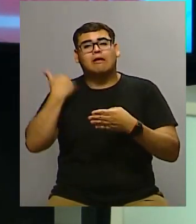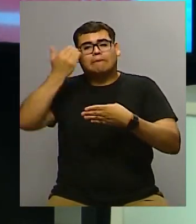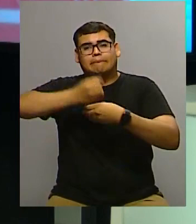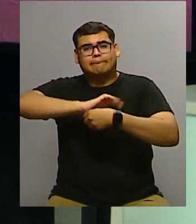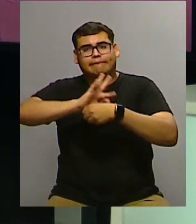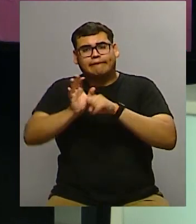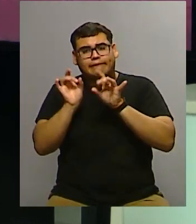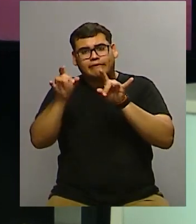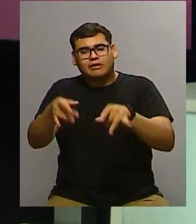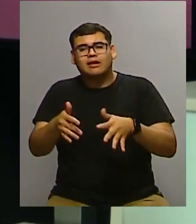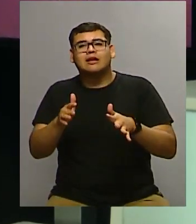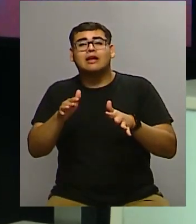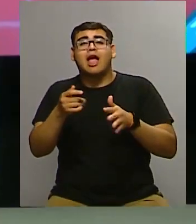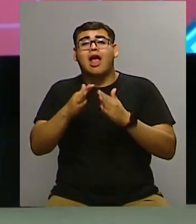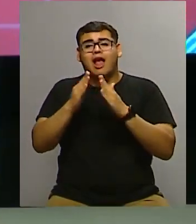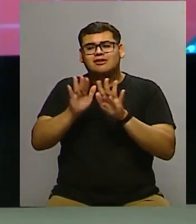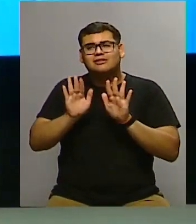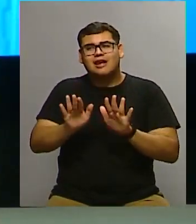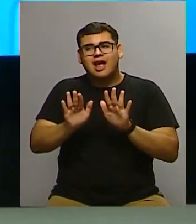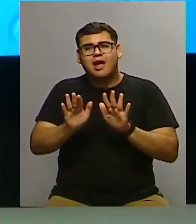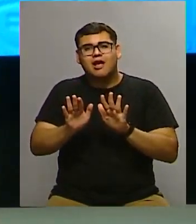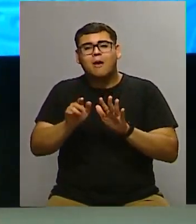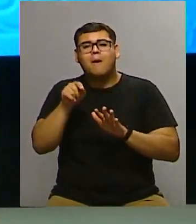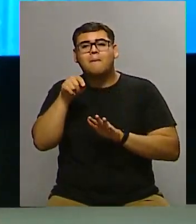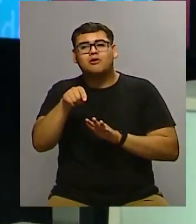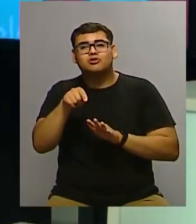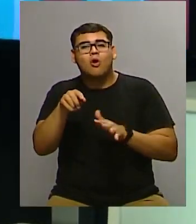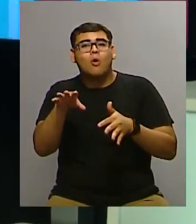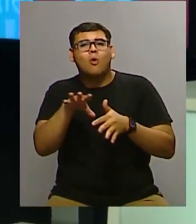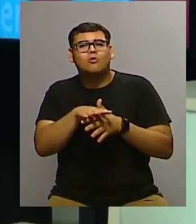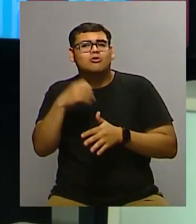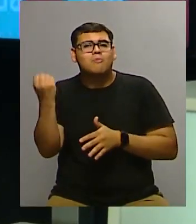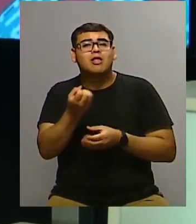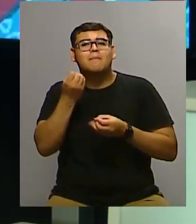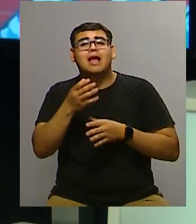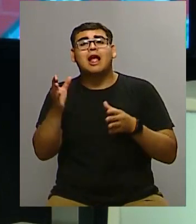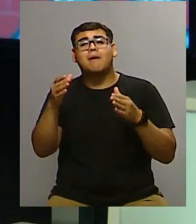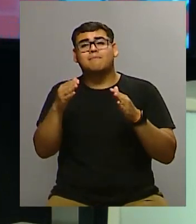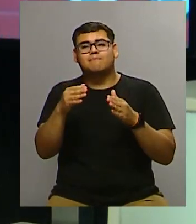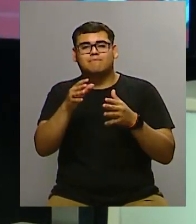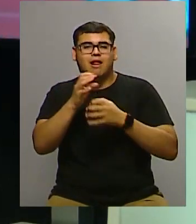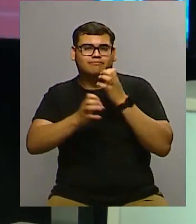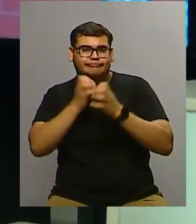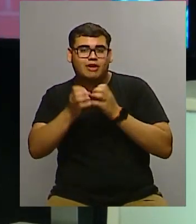año fue también muy significativo para el sector vitivinícola en el consumo argentino, porque tuvo un repunte en el